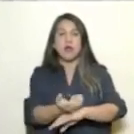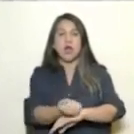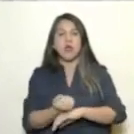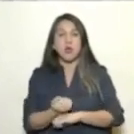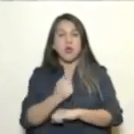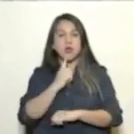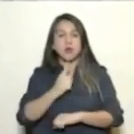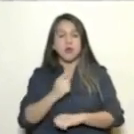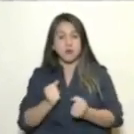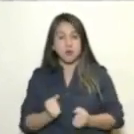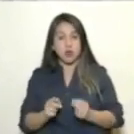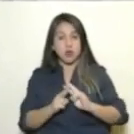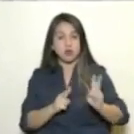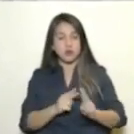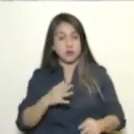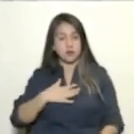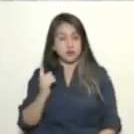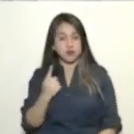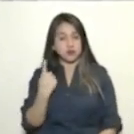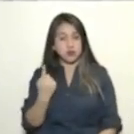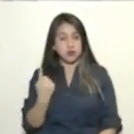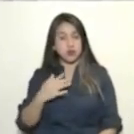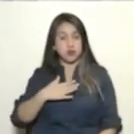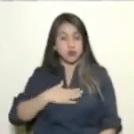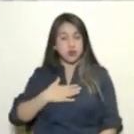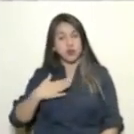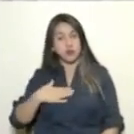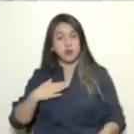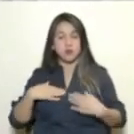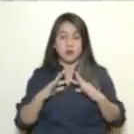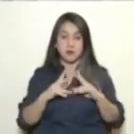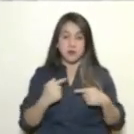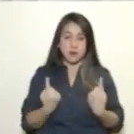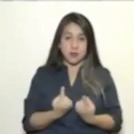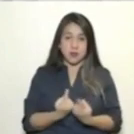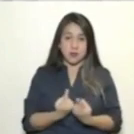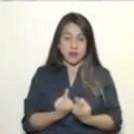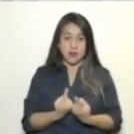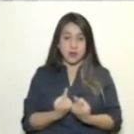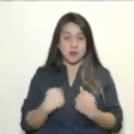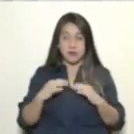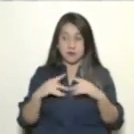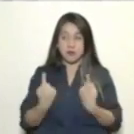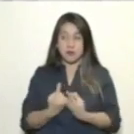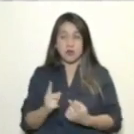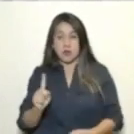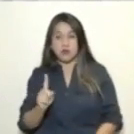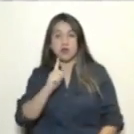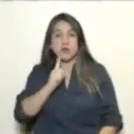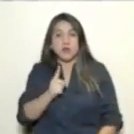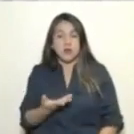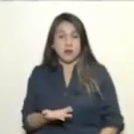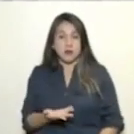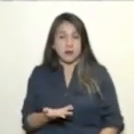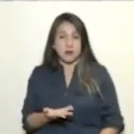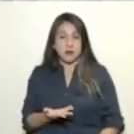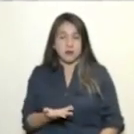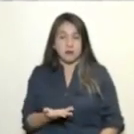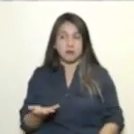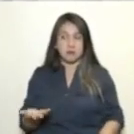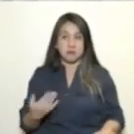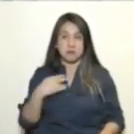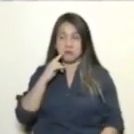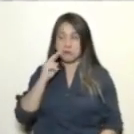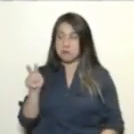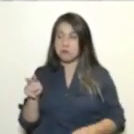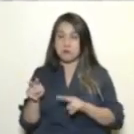¿La puedo resolver yo solo? ¿Yo y los míos, mi familia? No. Entonces, ¿quién es? Entonces